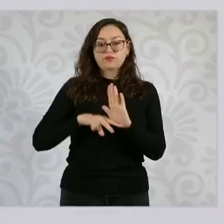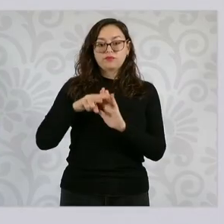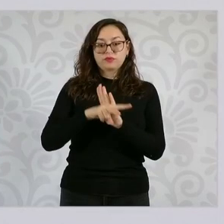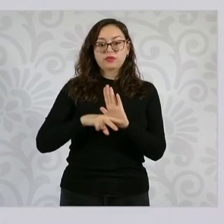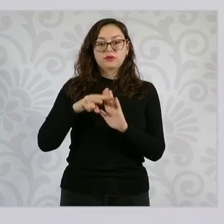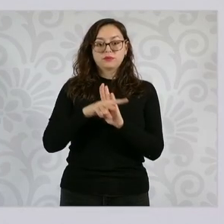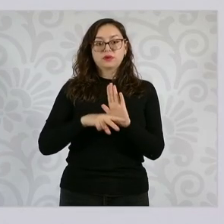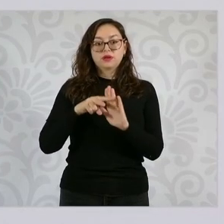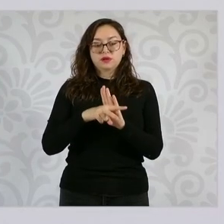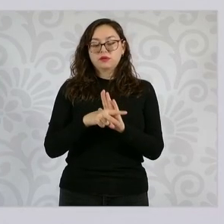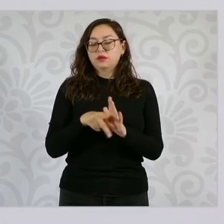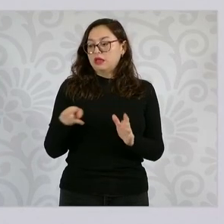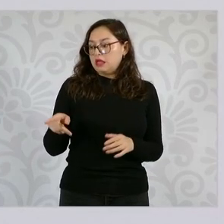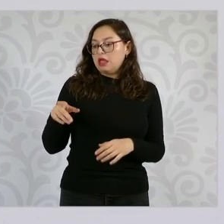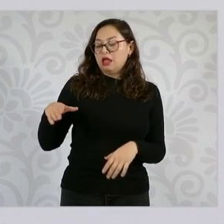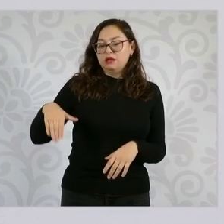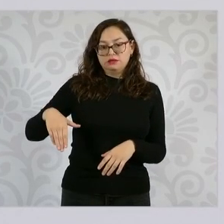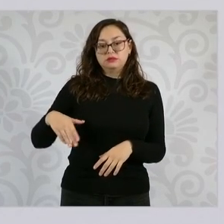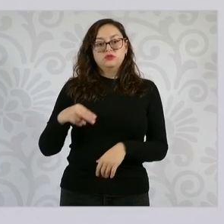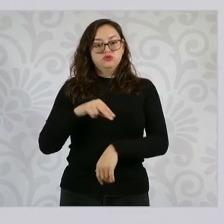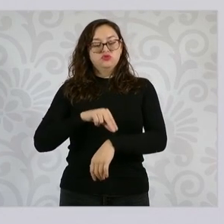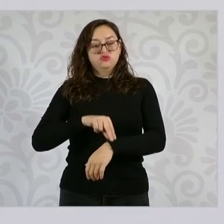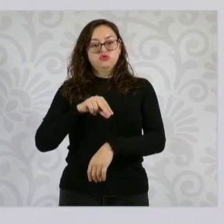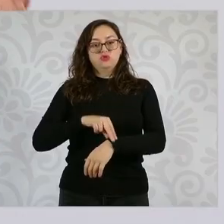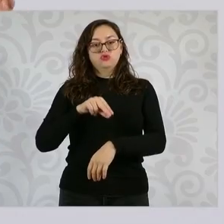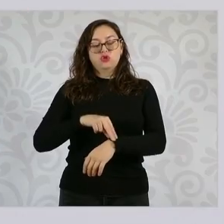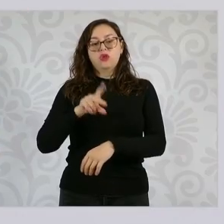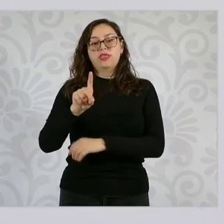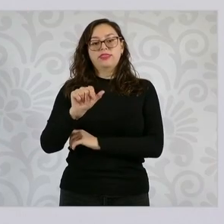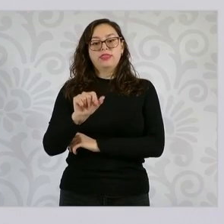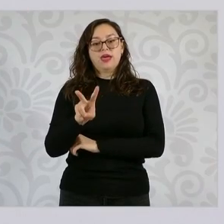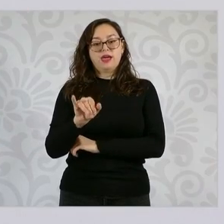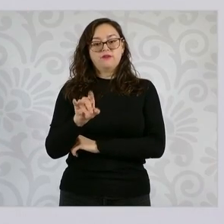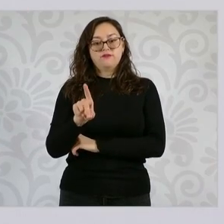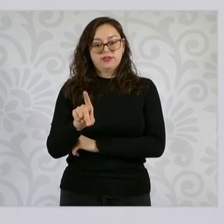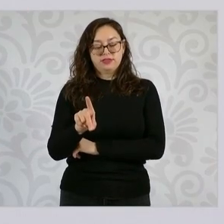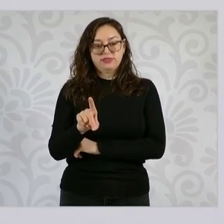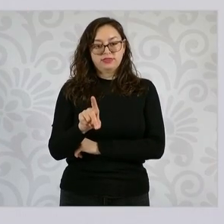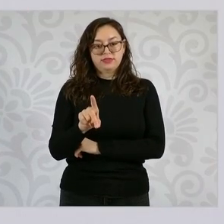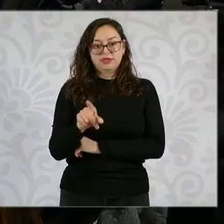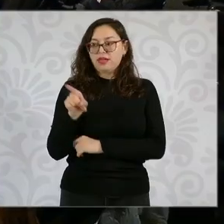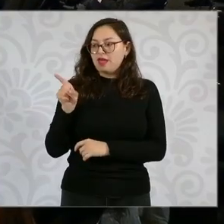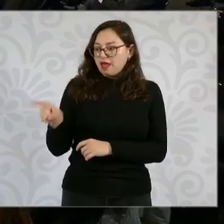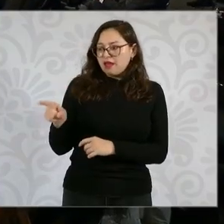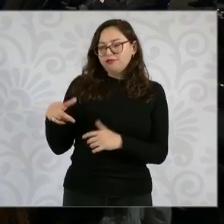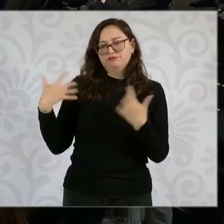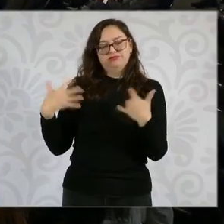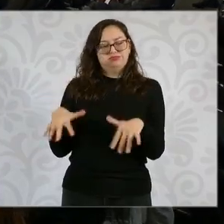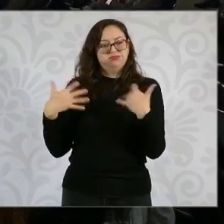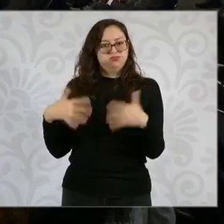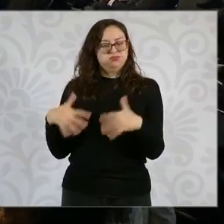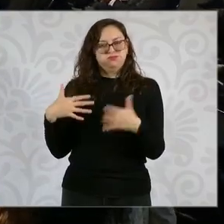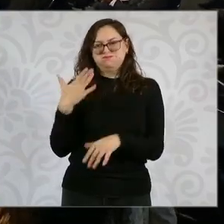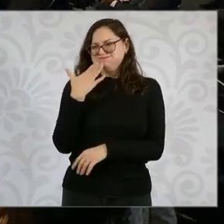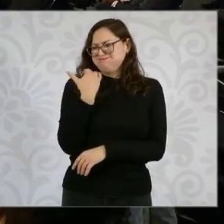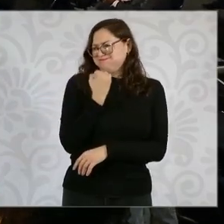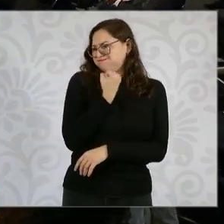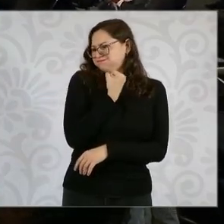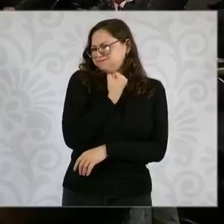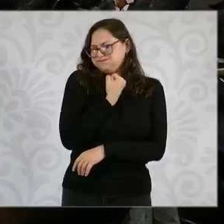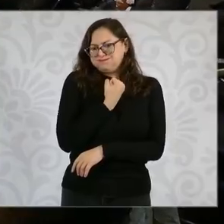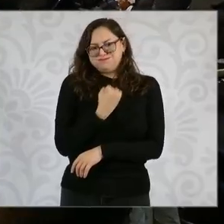El doctor David Kersenovich, ustedes saben que él fue, aparte de sus múltiples credenciales y ser uno de